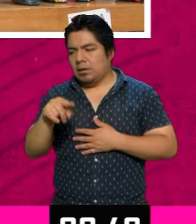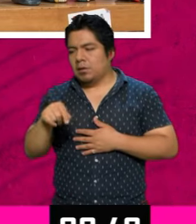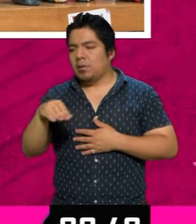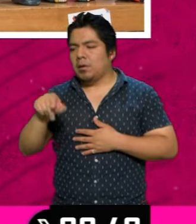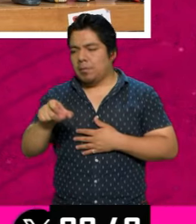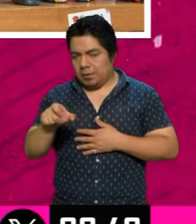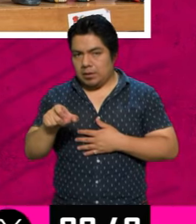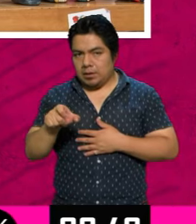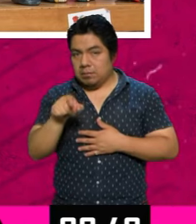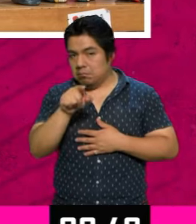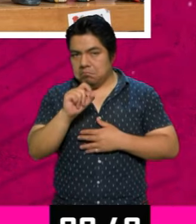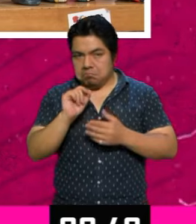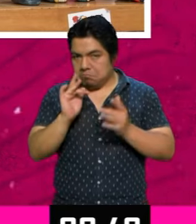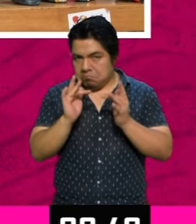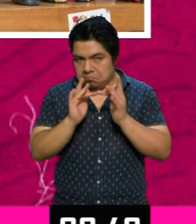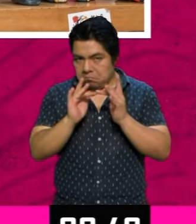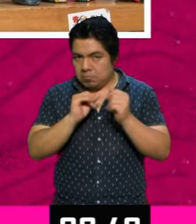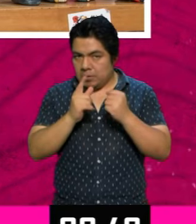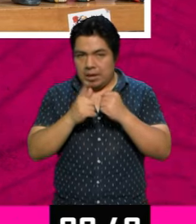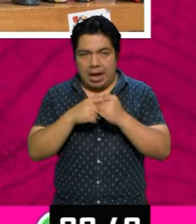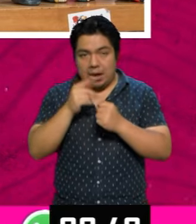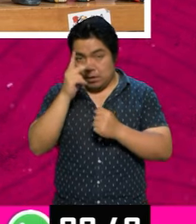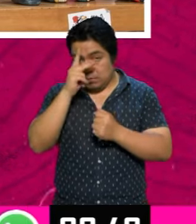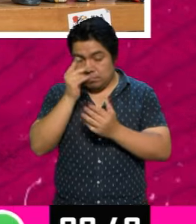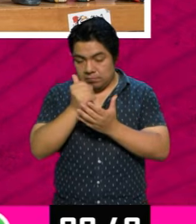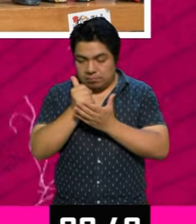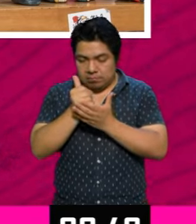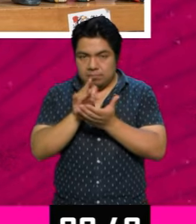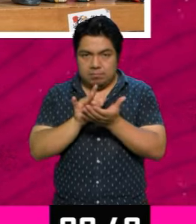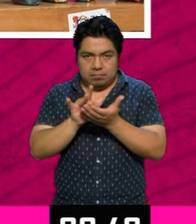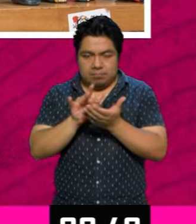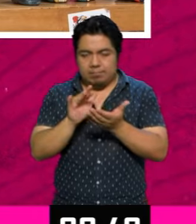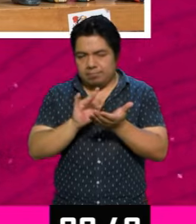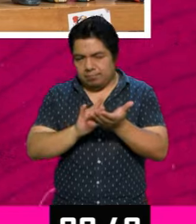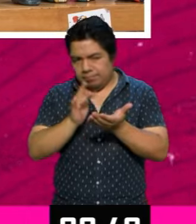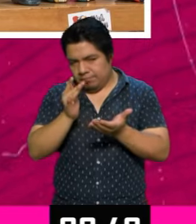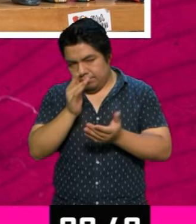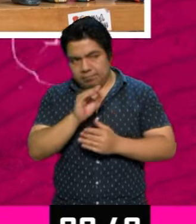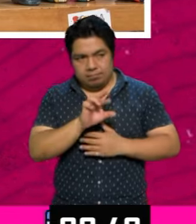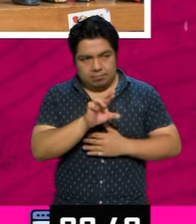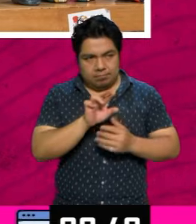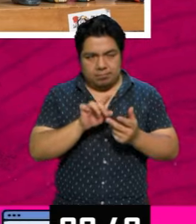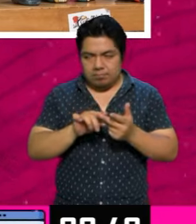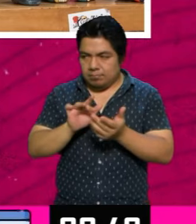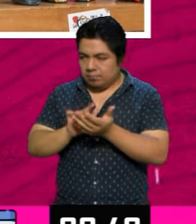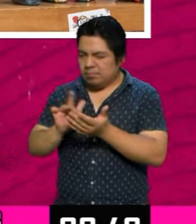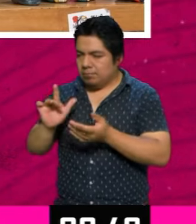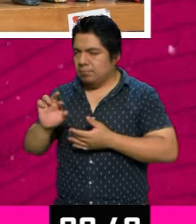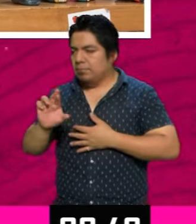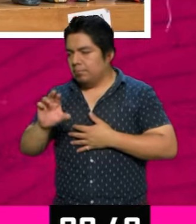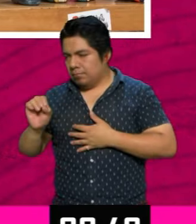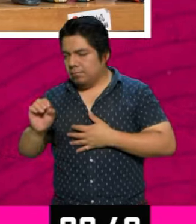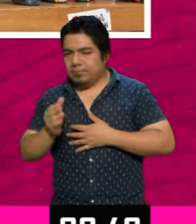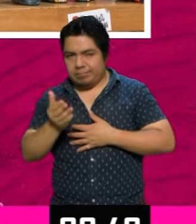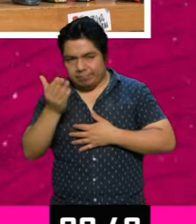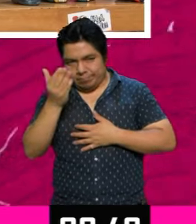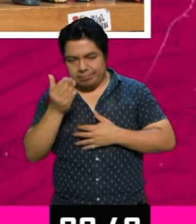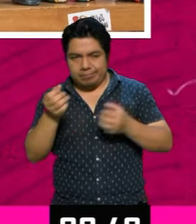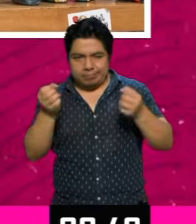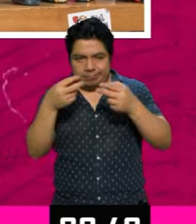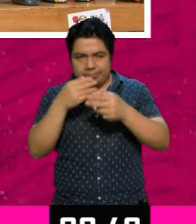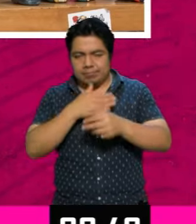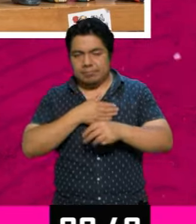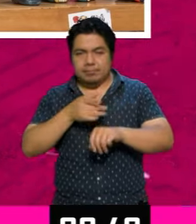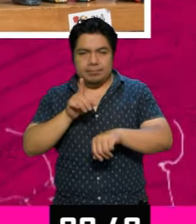ortizmp@yahoo.com.mx. Si alguna persona desea una orientación, estoy a sus órdenes. Muchísimas gracias, Fer. Muchísimas gracias, Charro. A sus órdenes. Buen